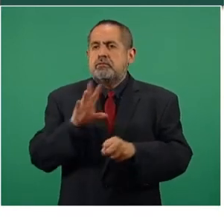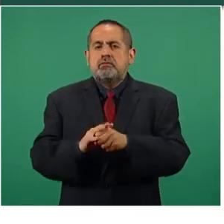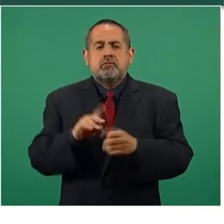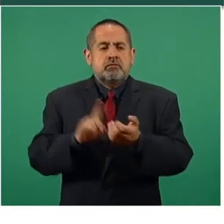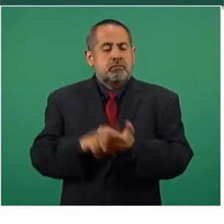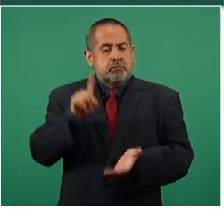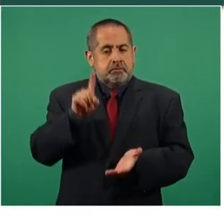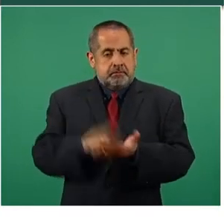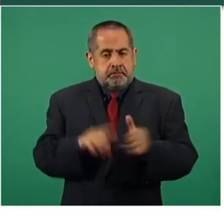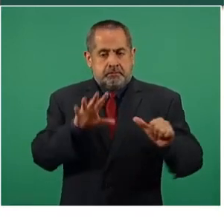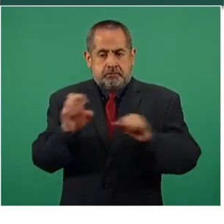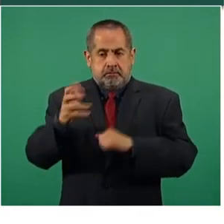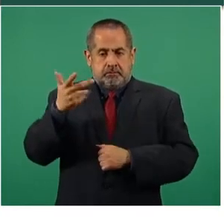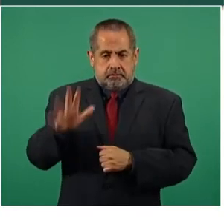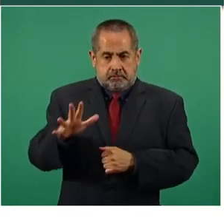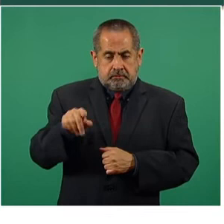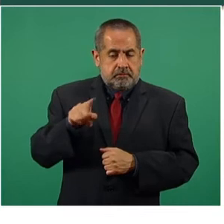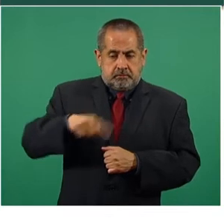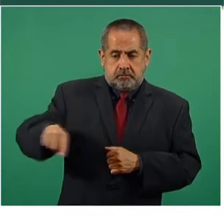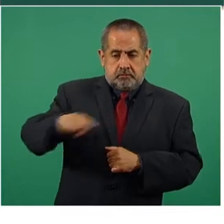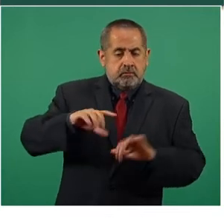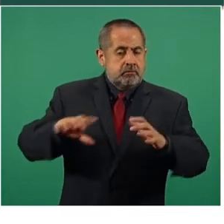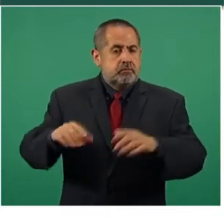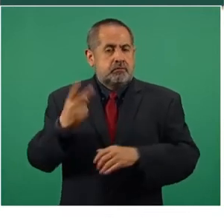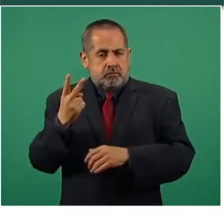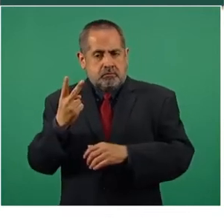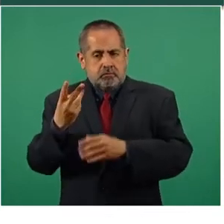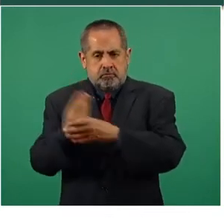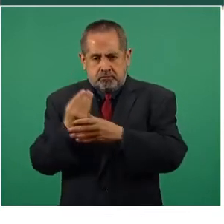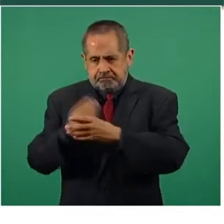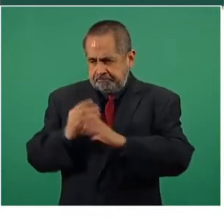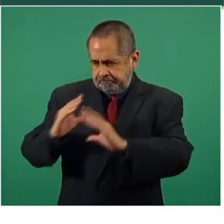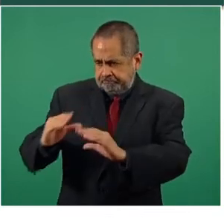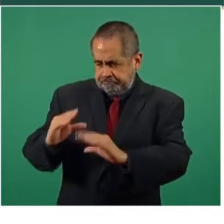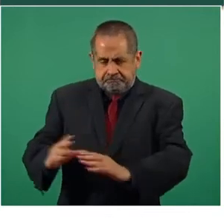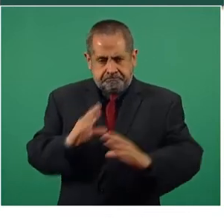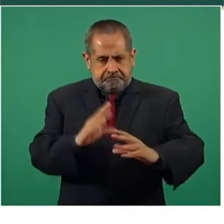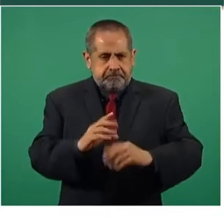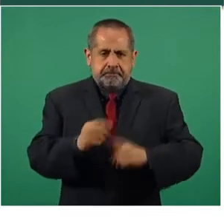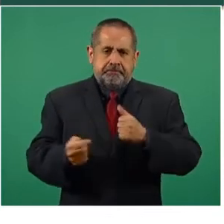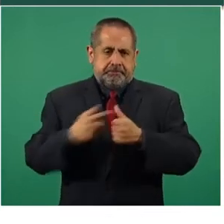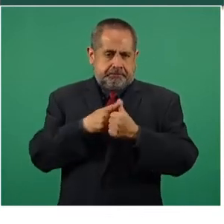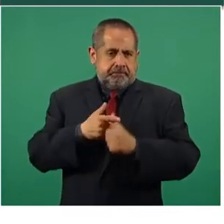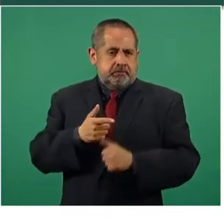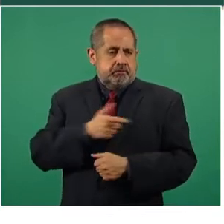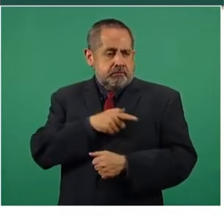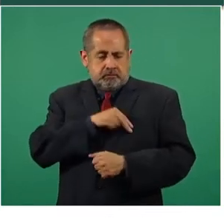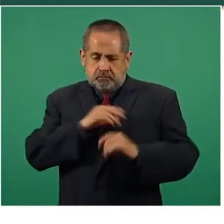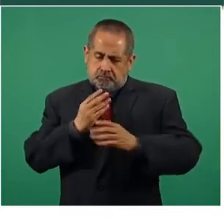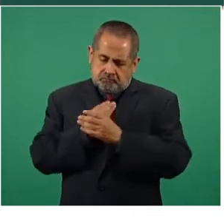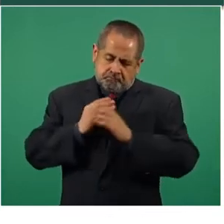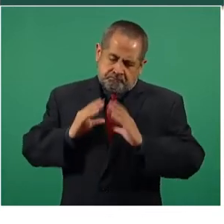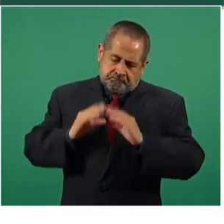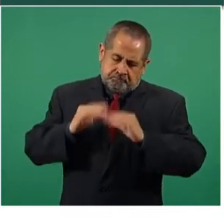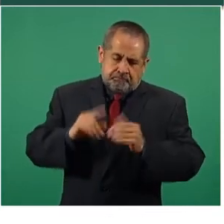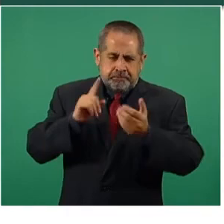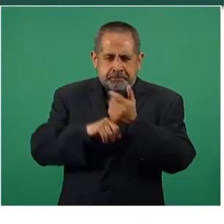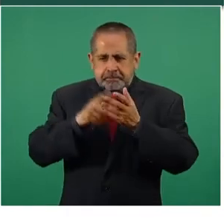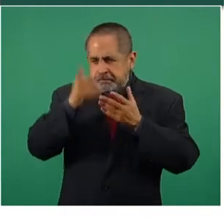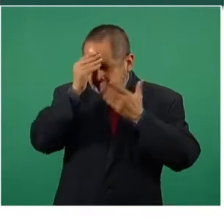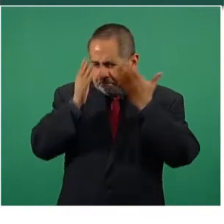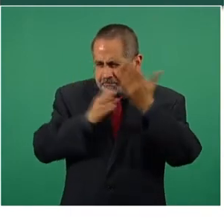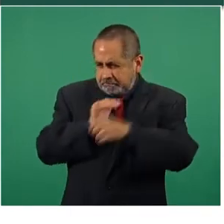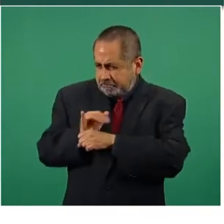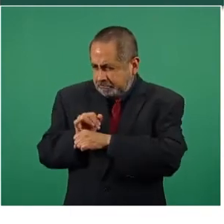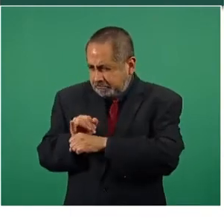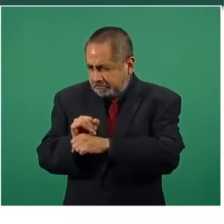ser 1,610 elementos en dos cursos, uno al interior donde el curso es para la inspección de personas